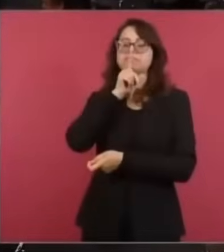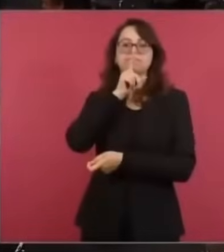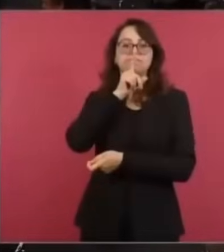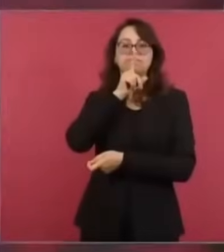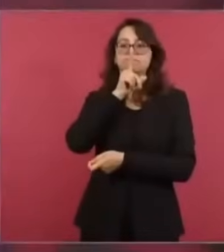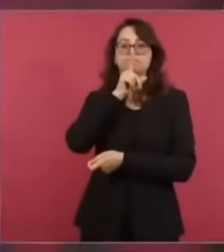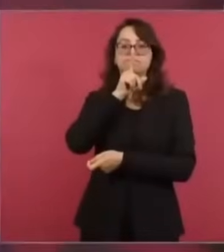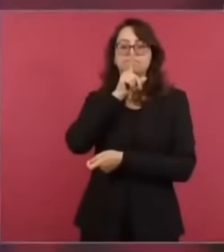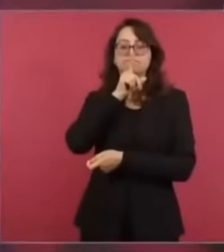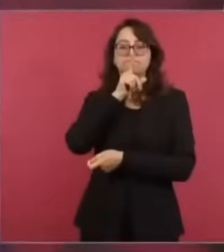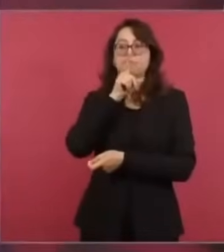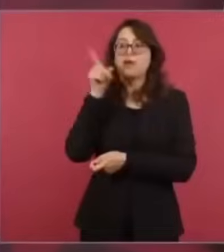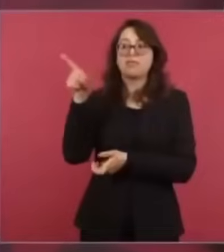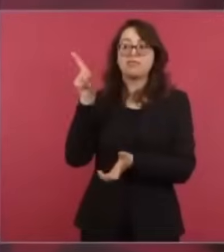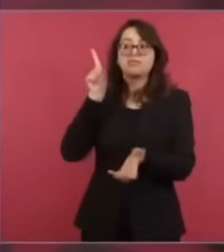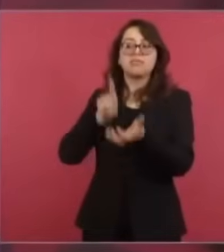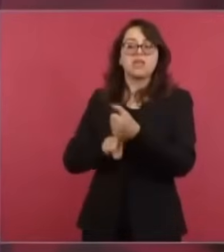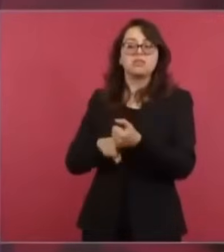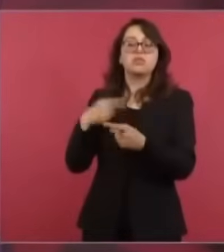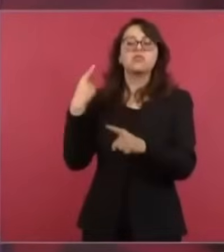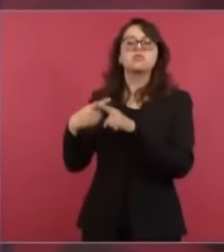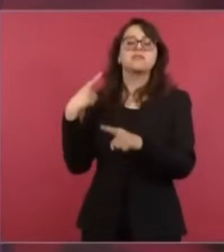porque son